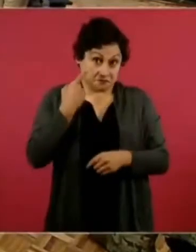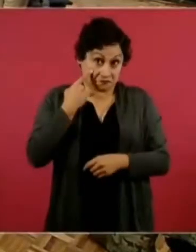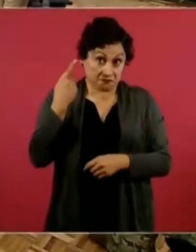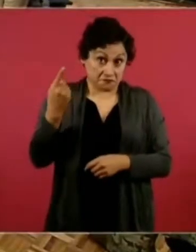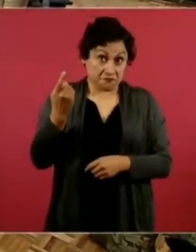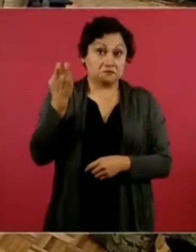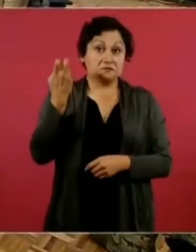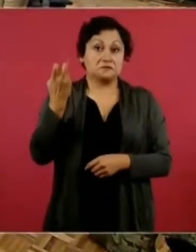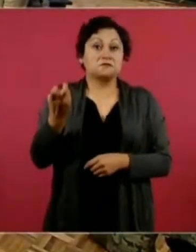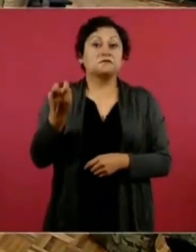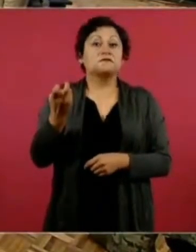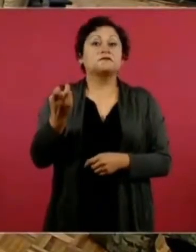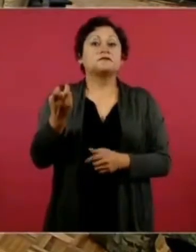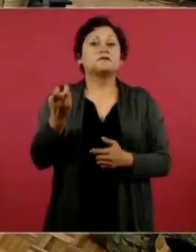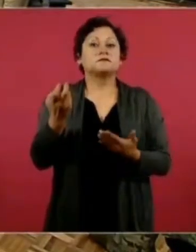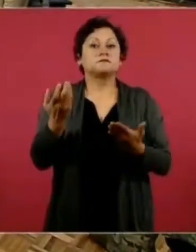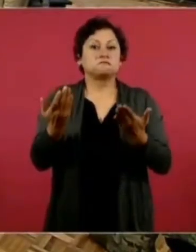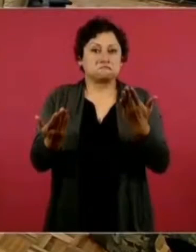no están así,